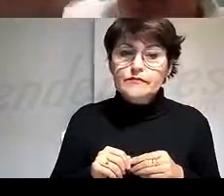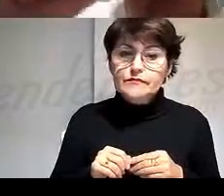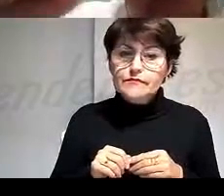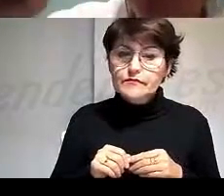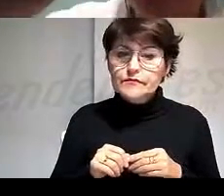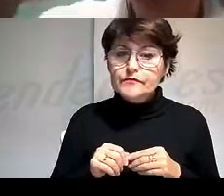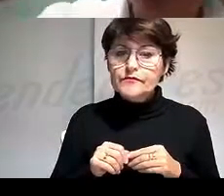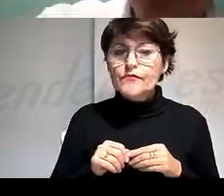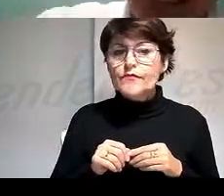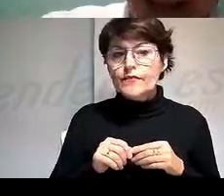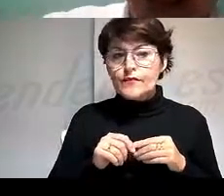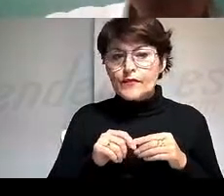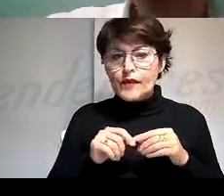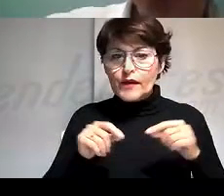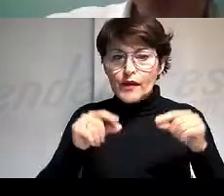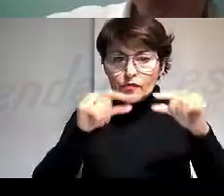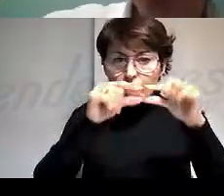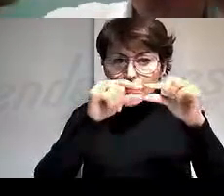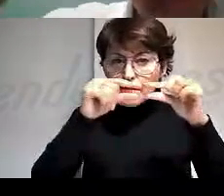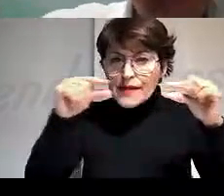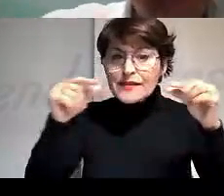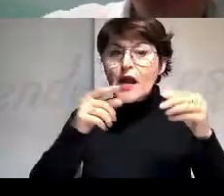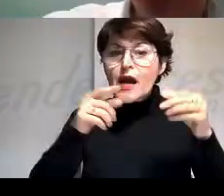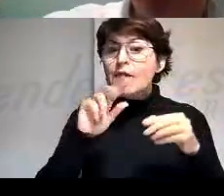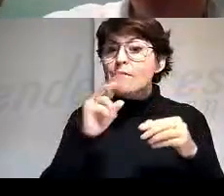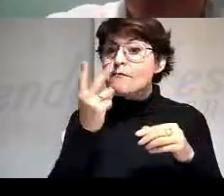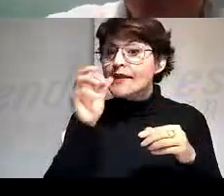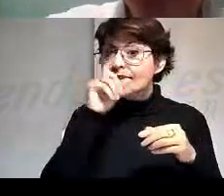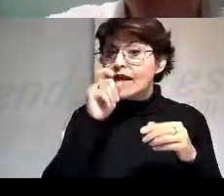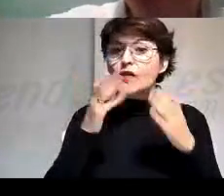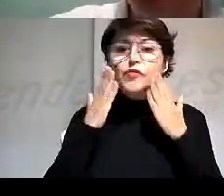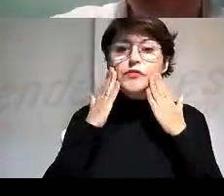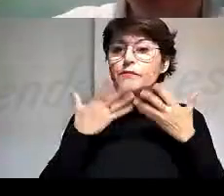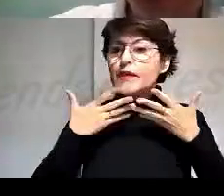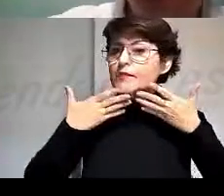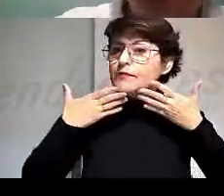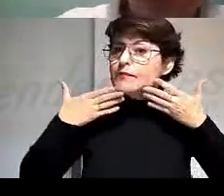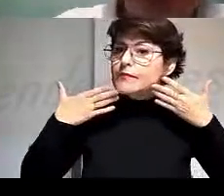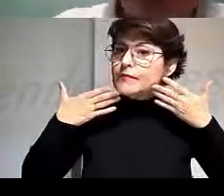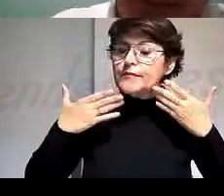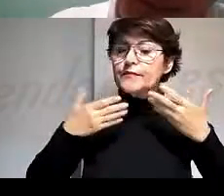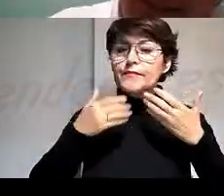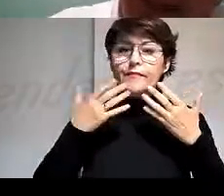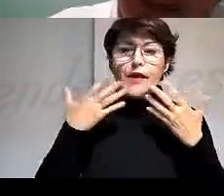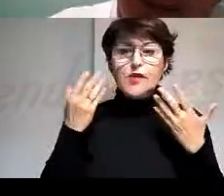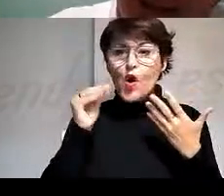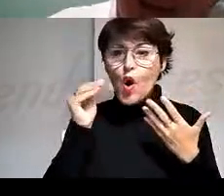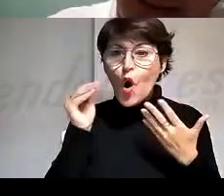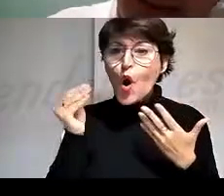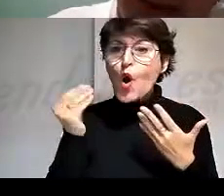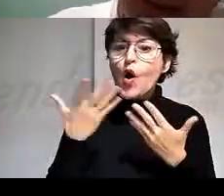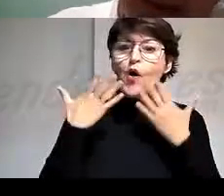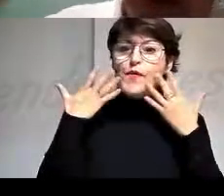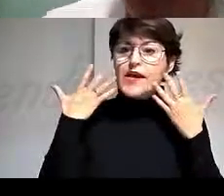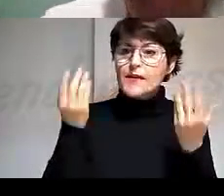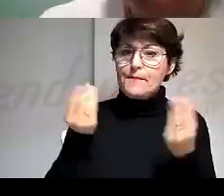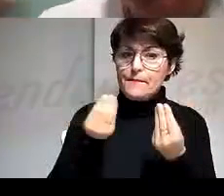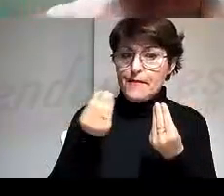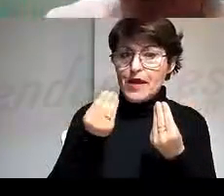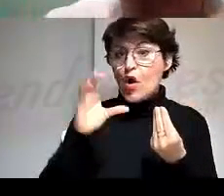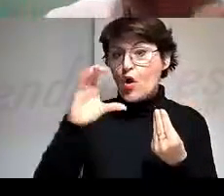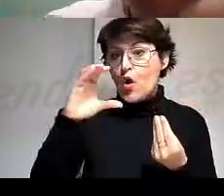Cuantos más dientecitos, más tersa es la piel, más elástica, más capacidad de regeneración tiene, es